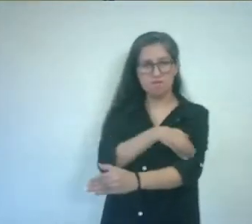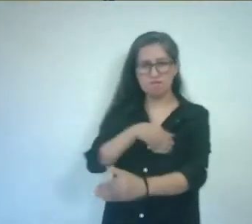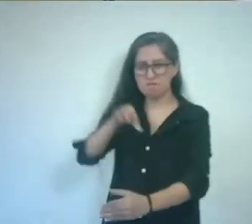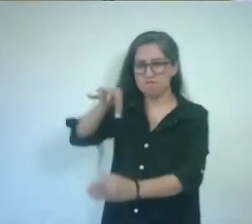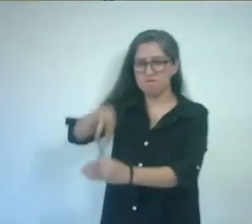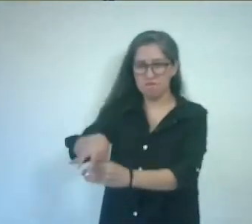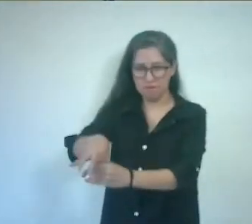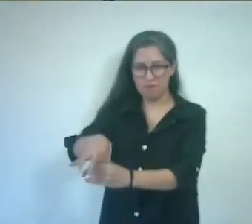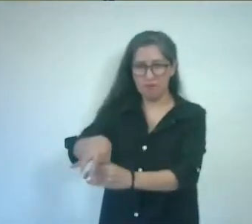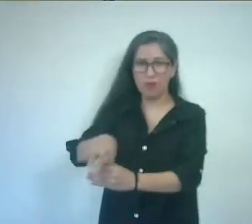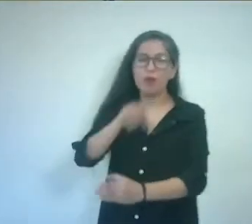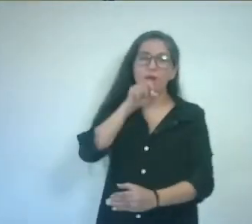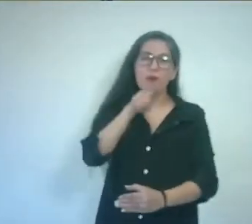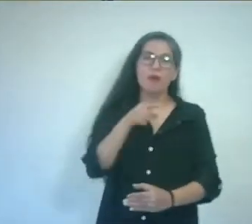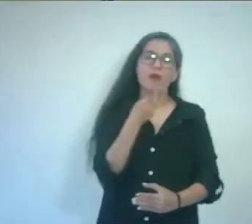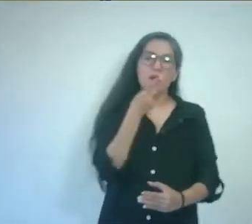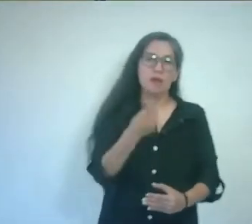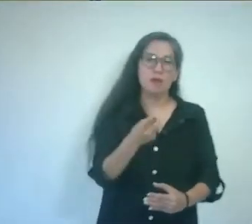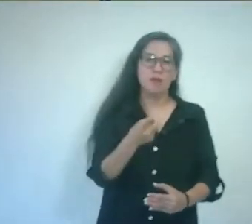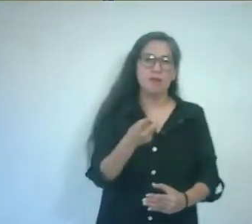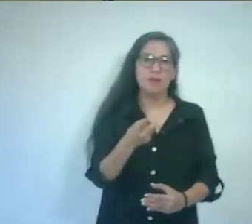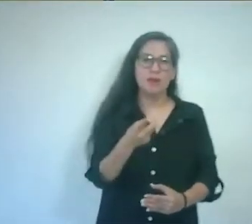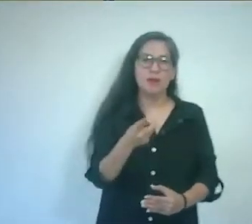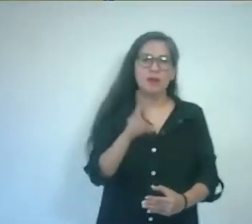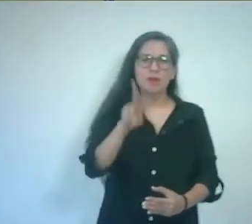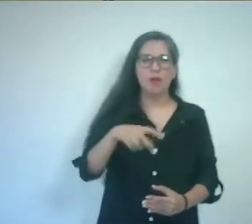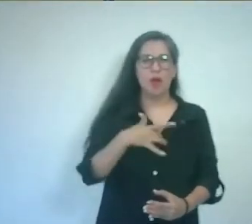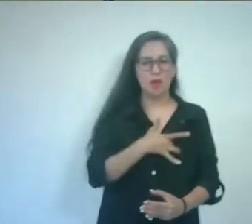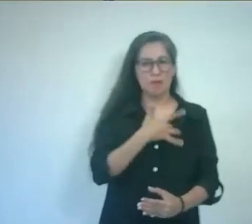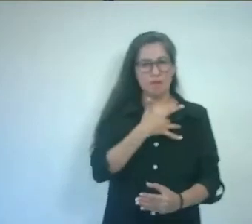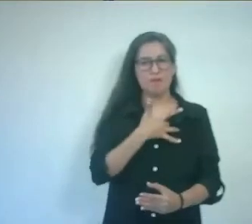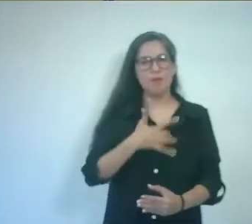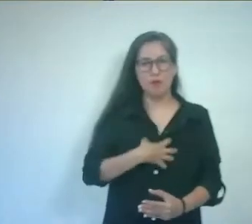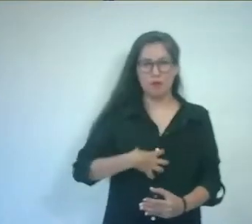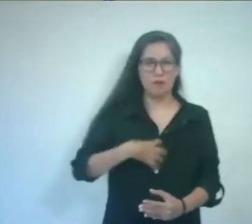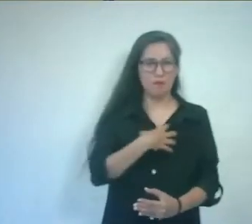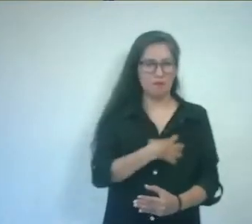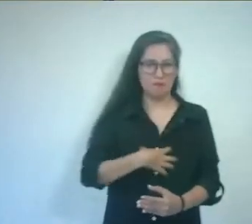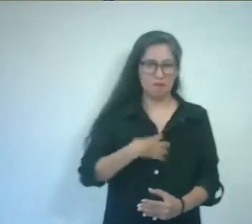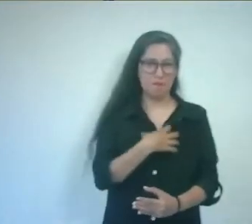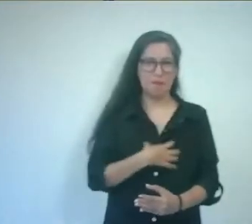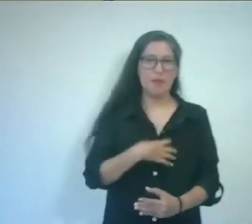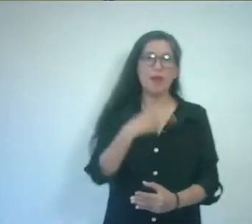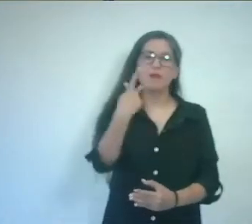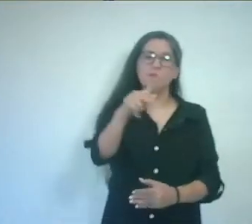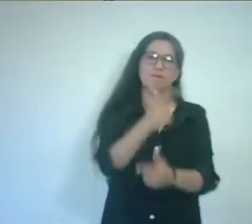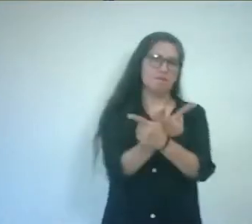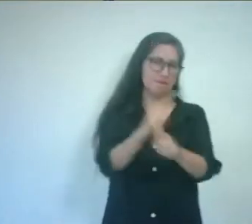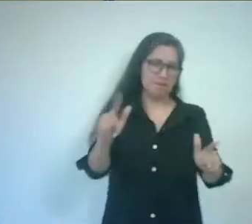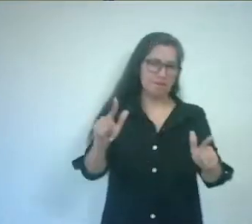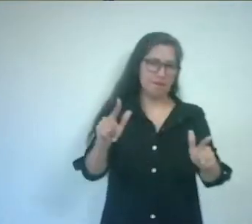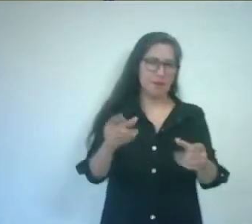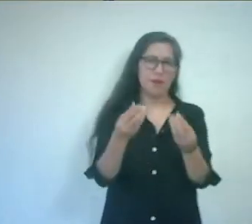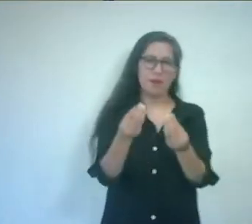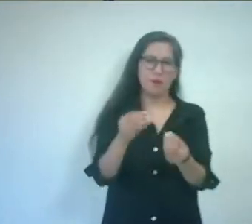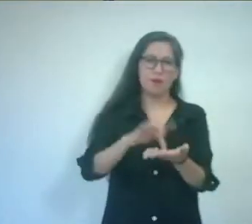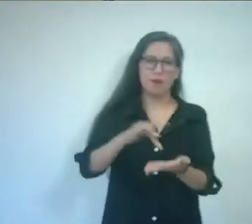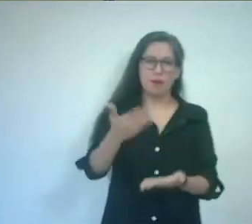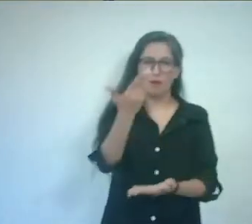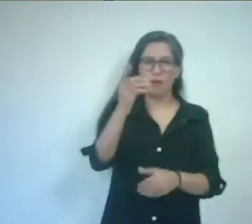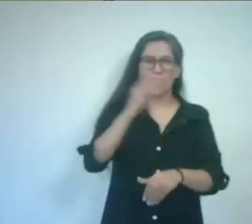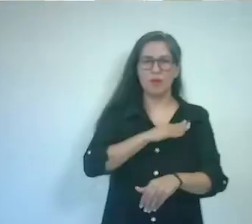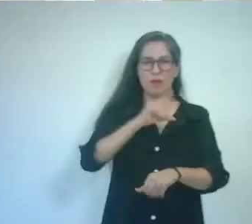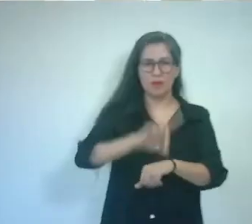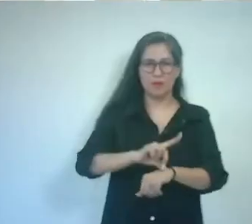Asimismo, te pedimos que lo hagas con todo el gusto y de manera libre. Muchas gracias. Buenos